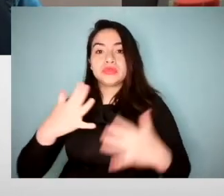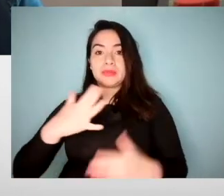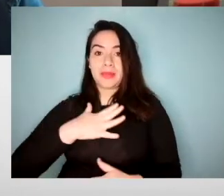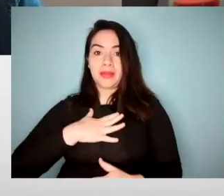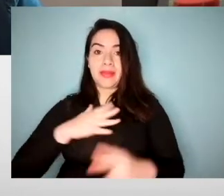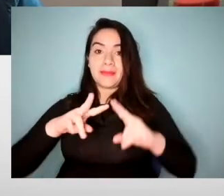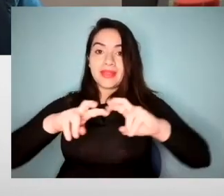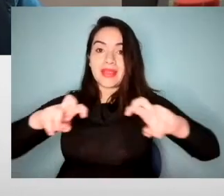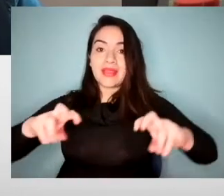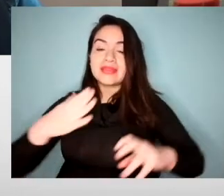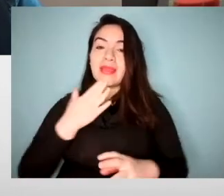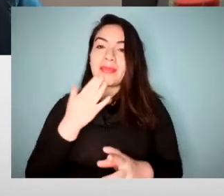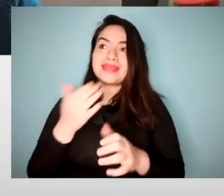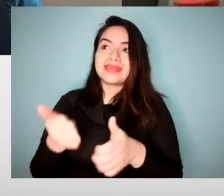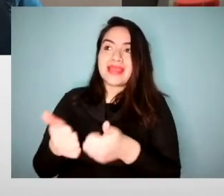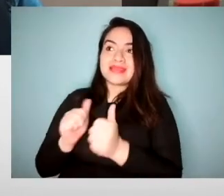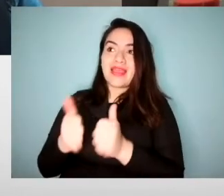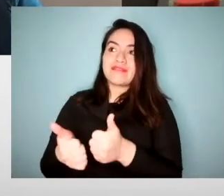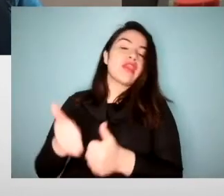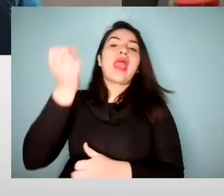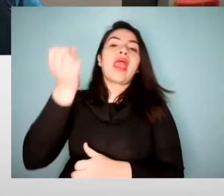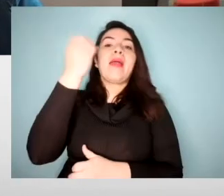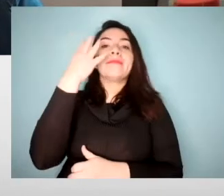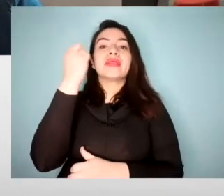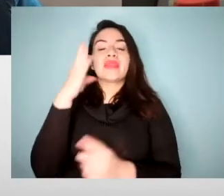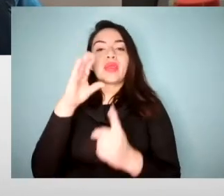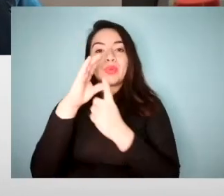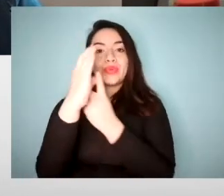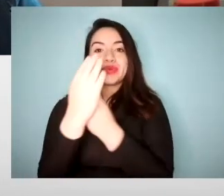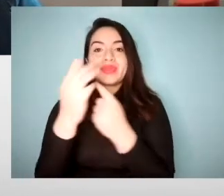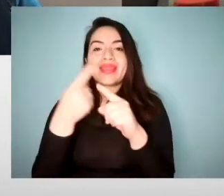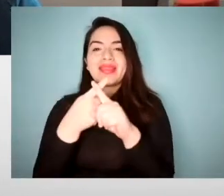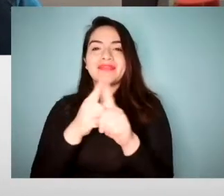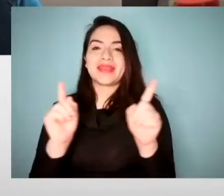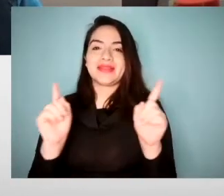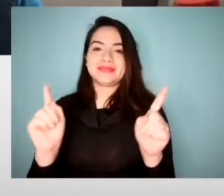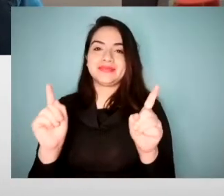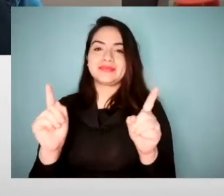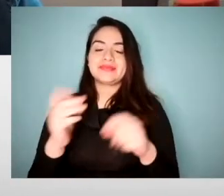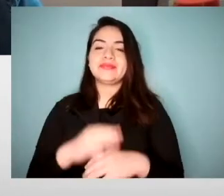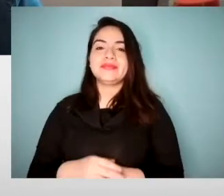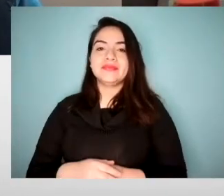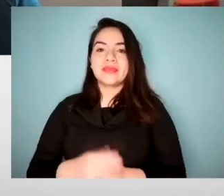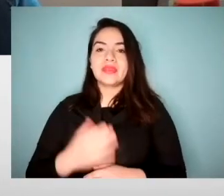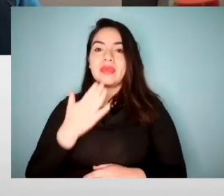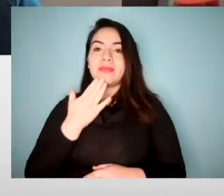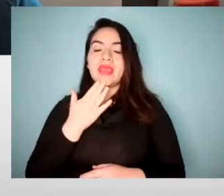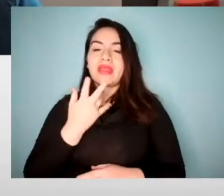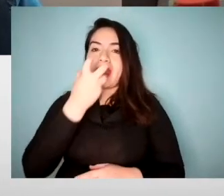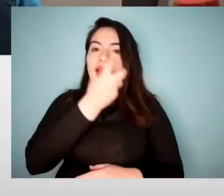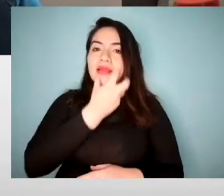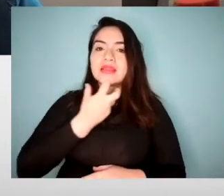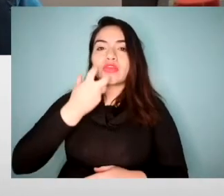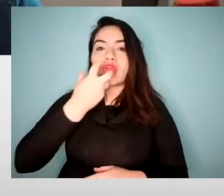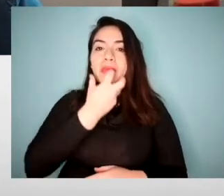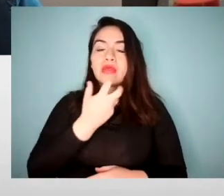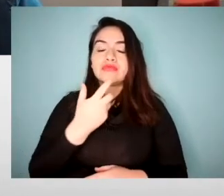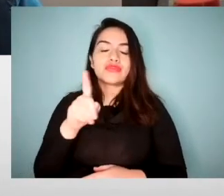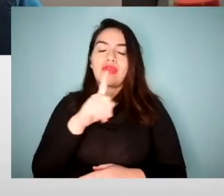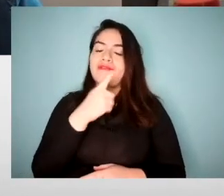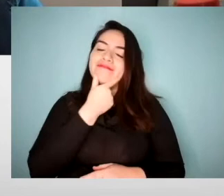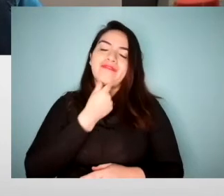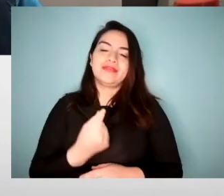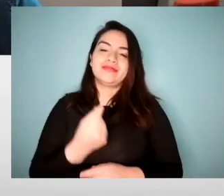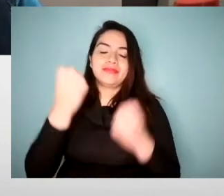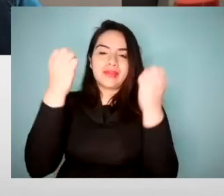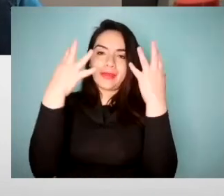desafío aprender una cultura diferente, hablar un idioma que no es fácil a veces. Y bueno, todos esos